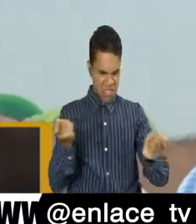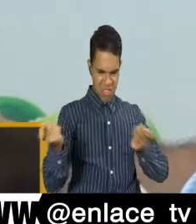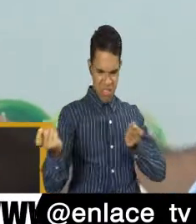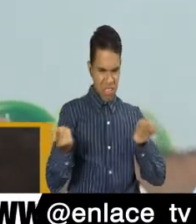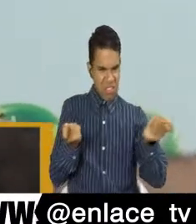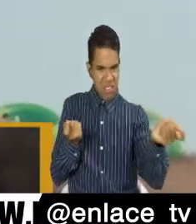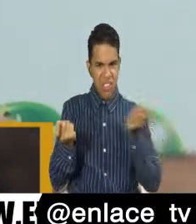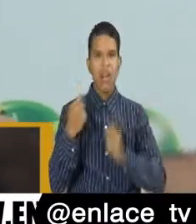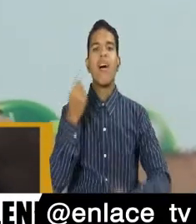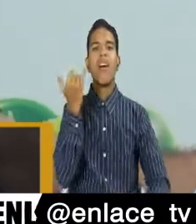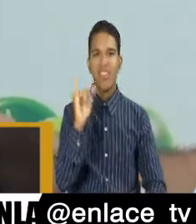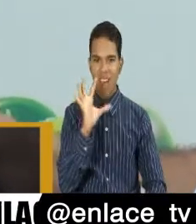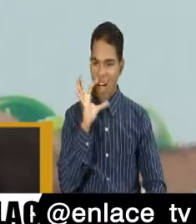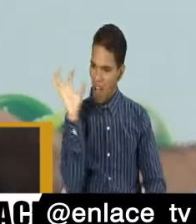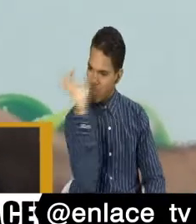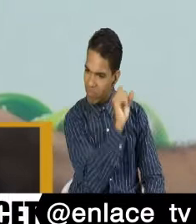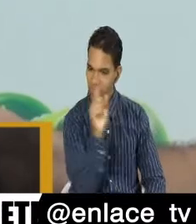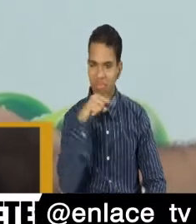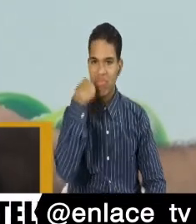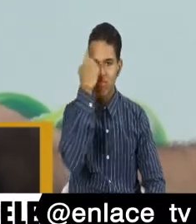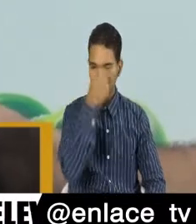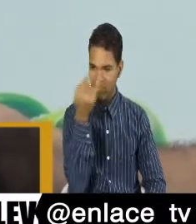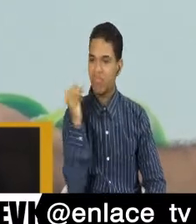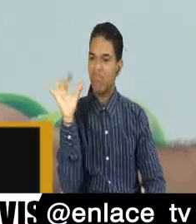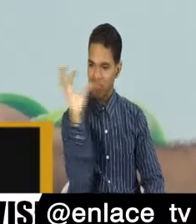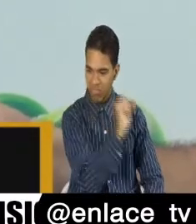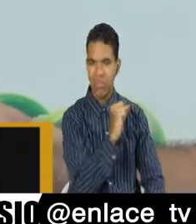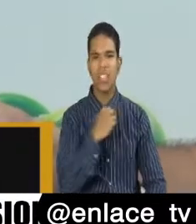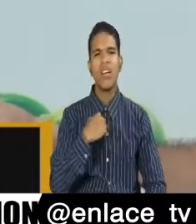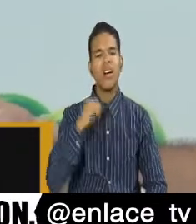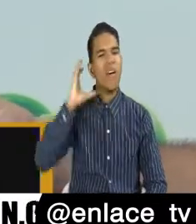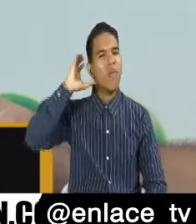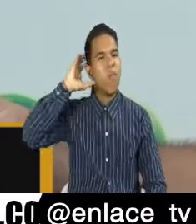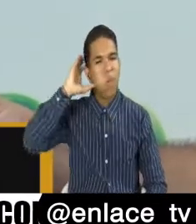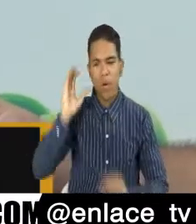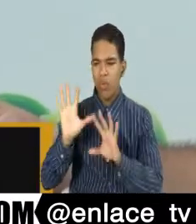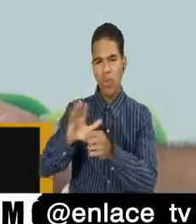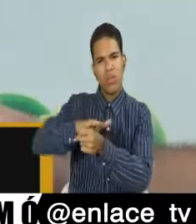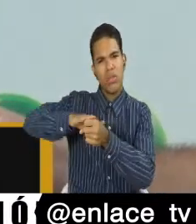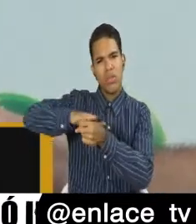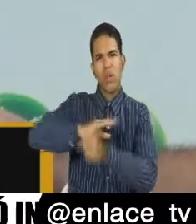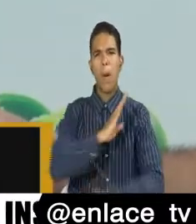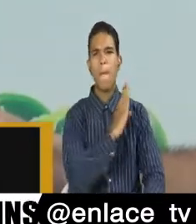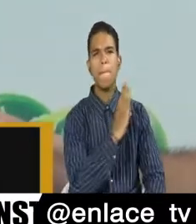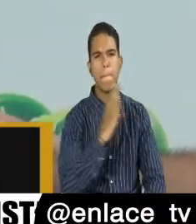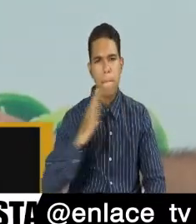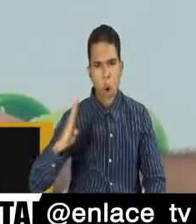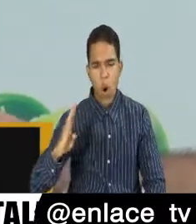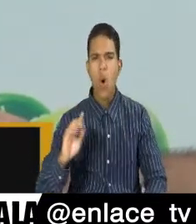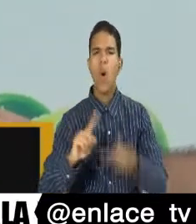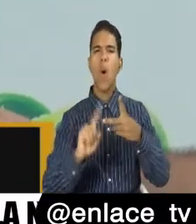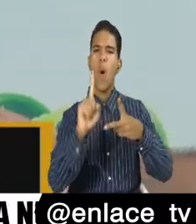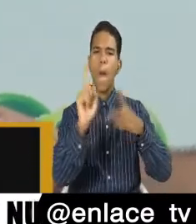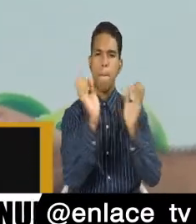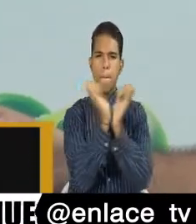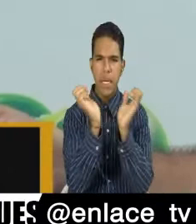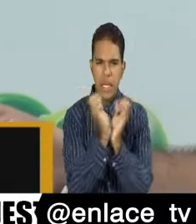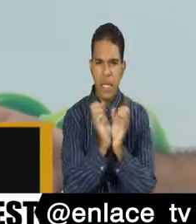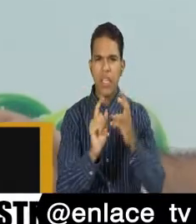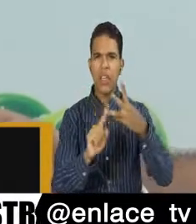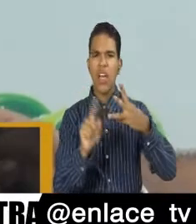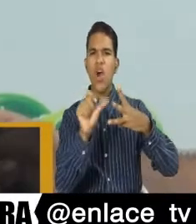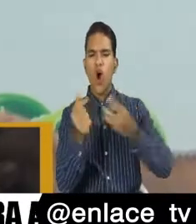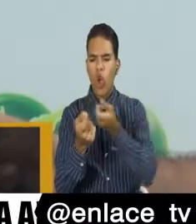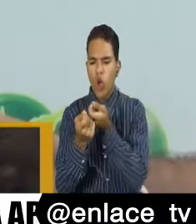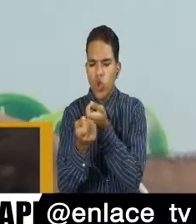operativos se están realizando en lo que corresponde al barrio Boston, Primera de Mayo, y otros adyacentes